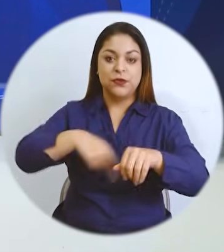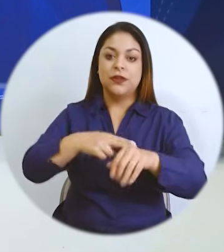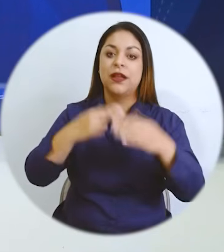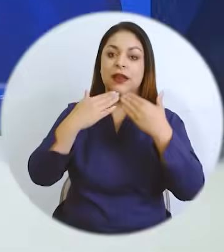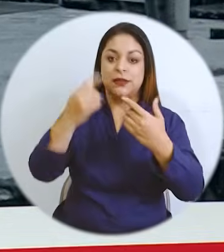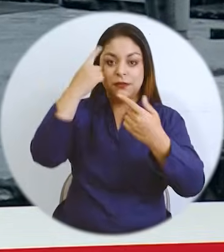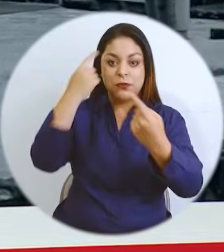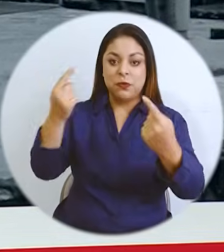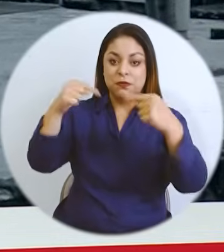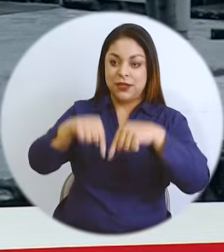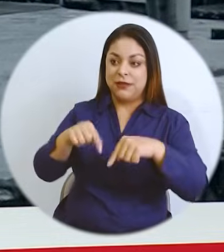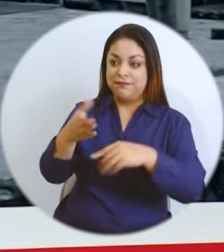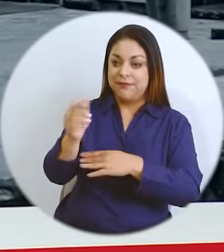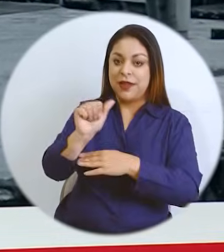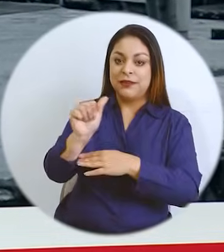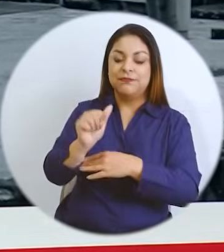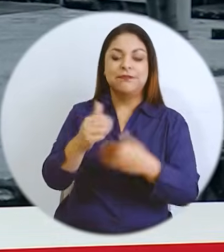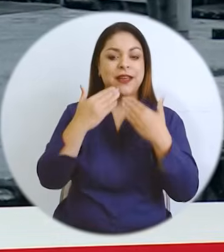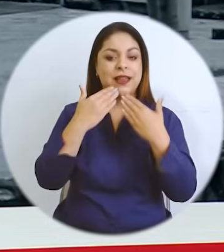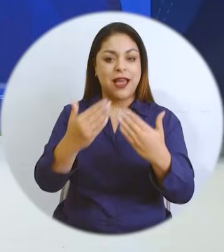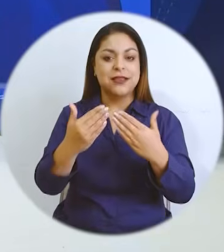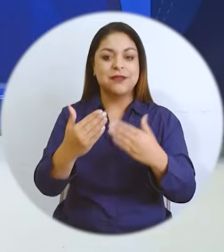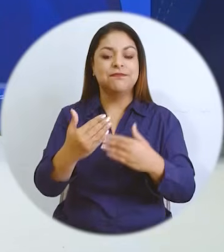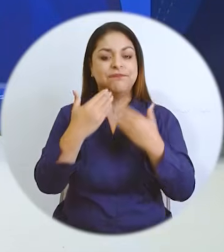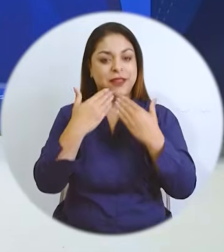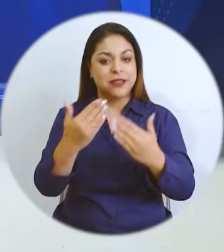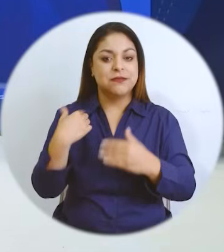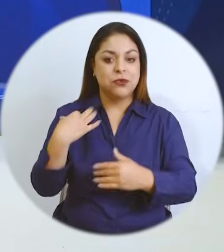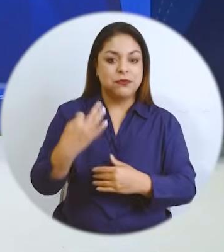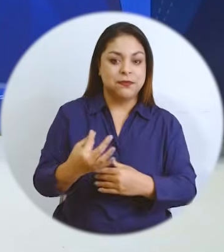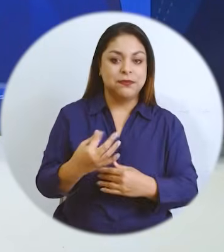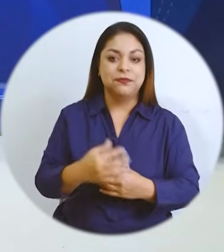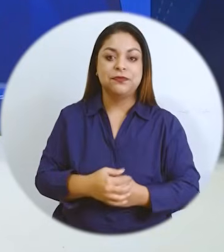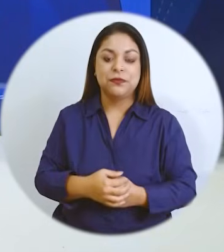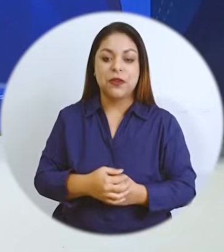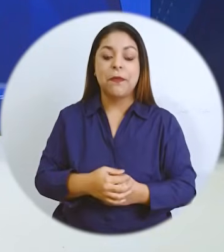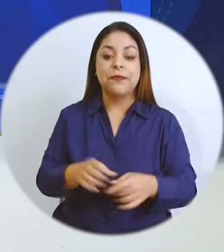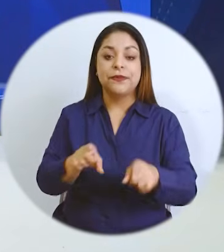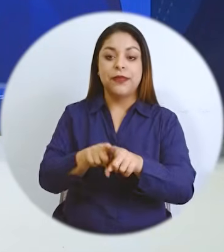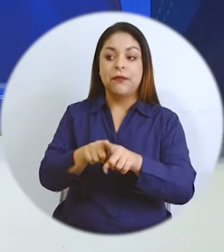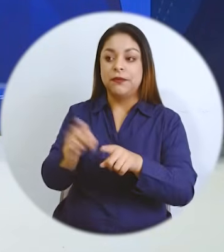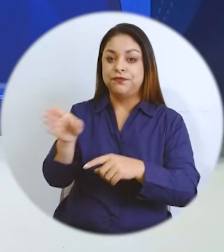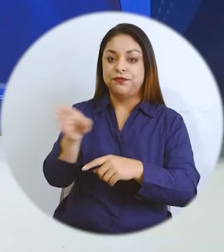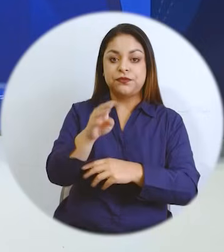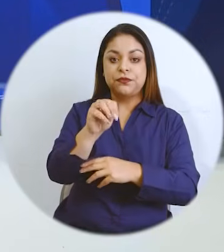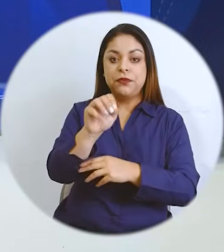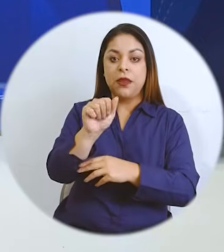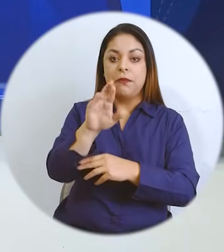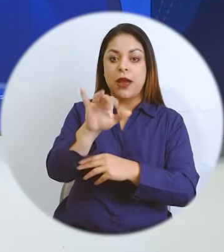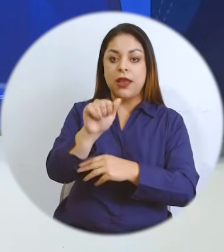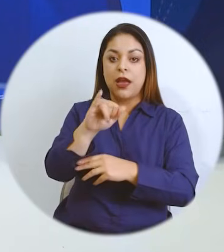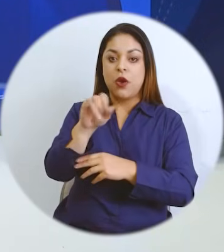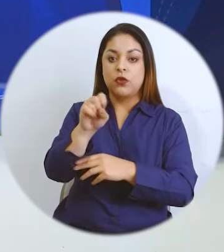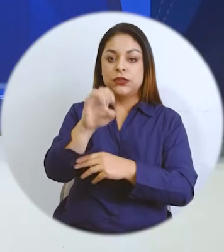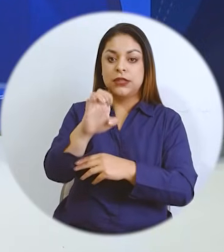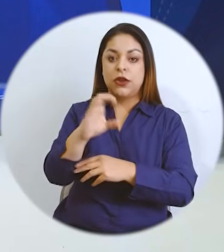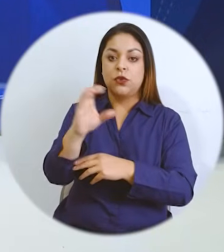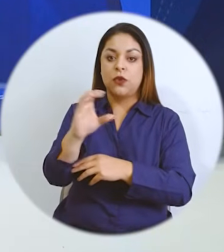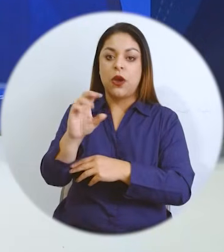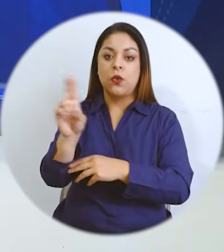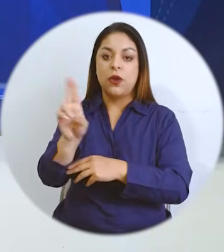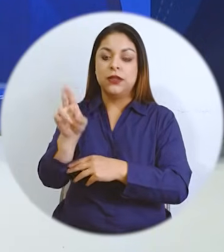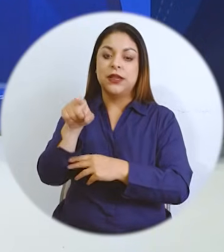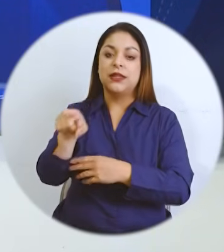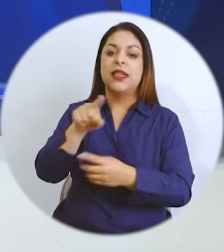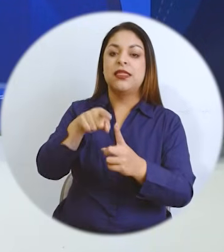con nosotros, Alicia. Muchísimas gracias, Maribel. Gracias por la invitación. También nos acompaña María José Córdoba Ugalde, del